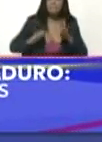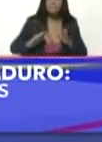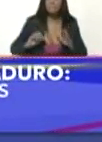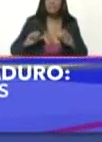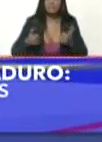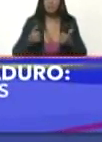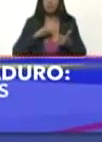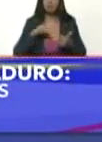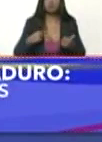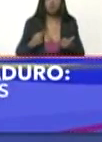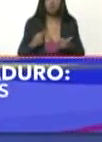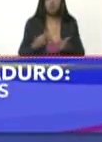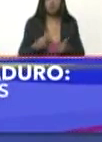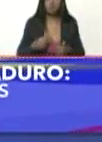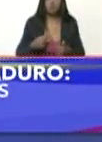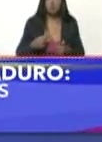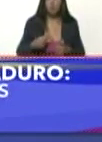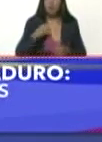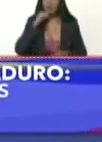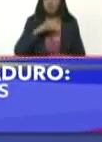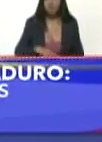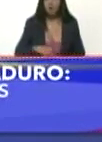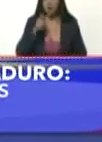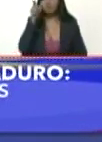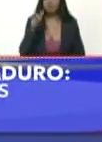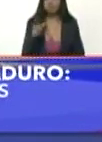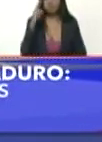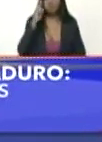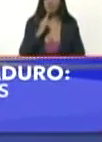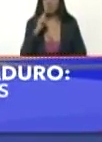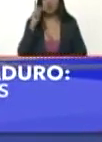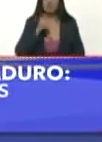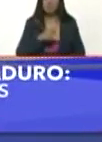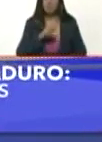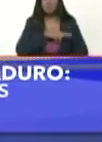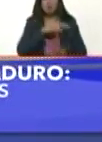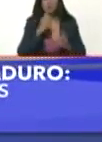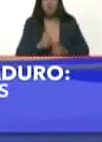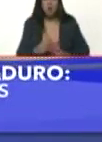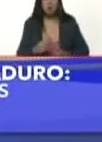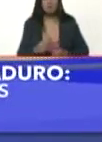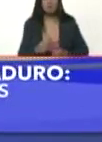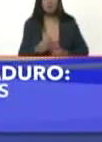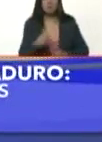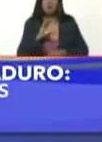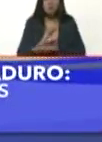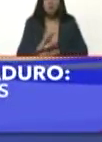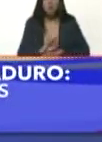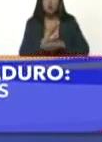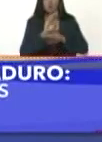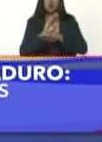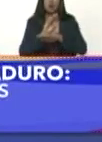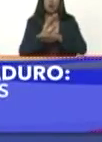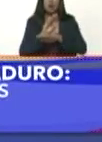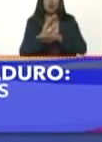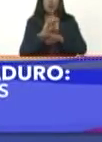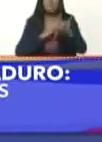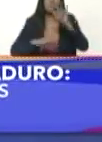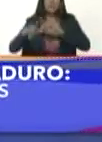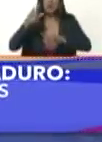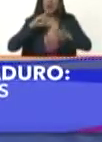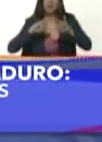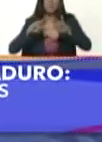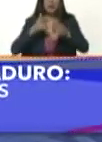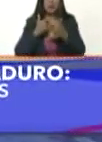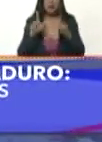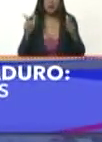nuestros próceres, nacionalista y bolivariana, una fuerza armada para proteger, para amar,